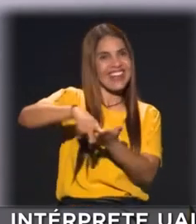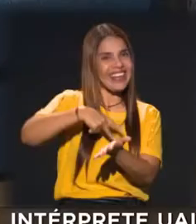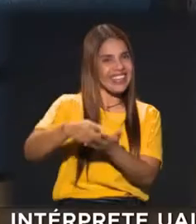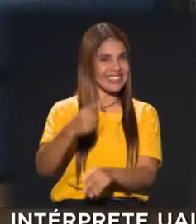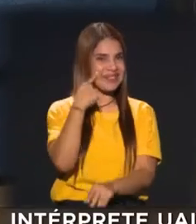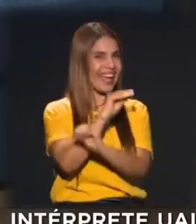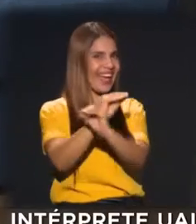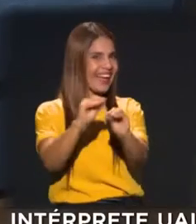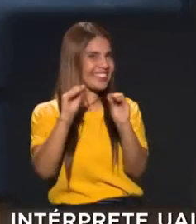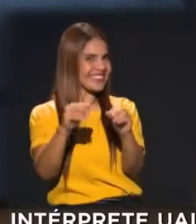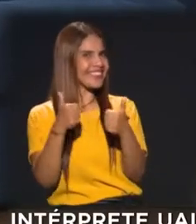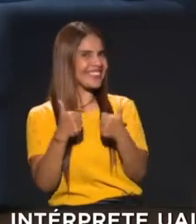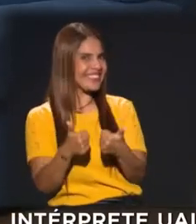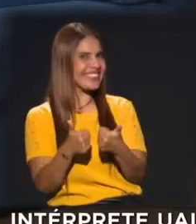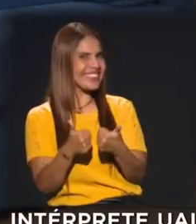rato.